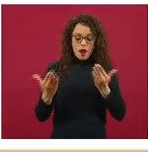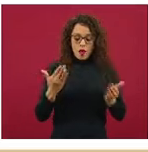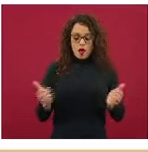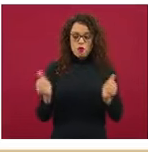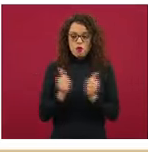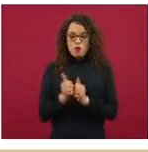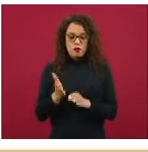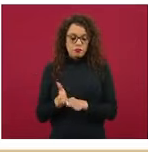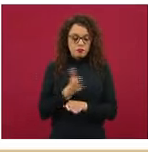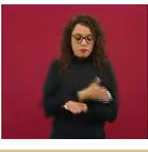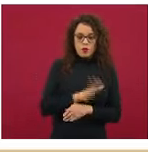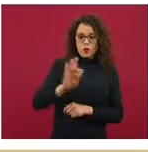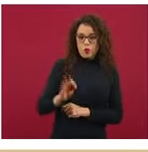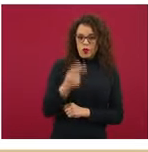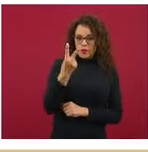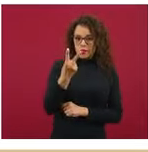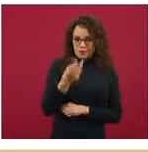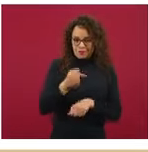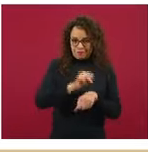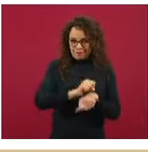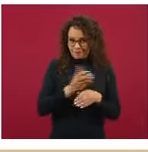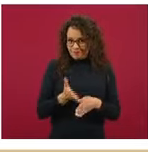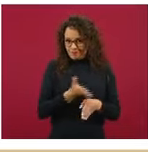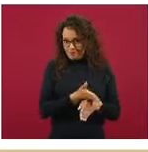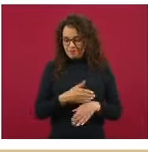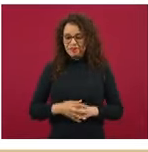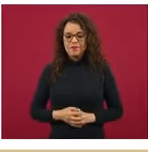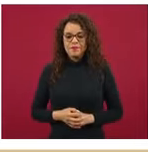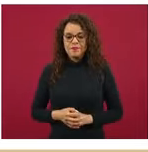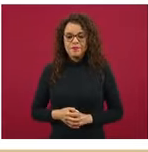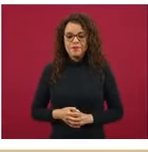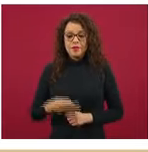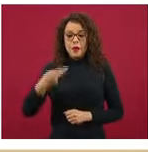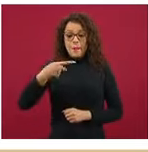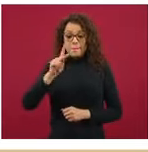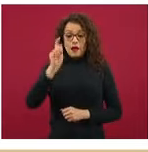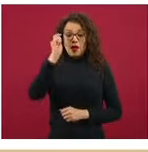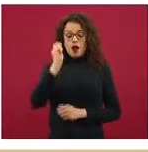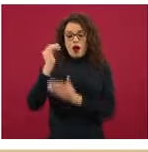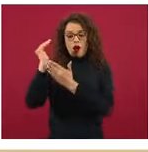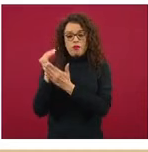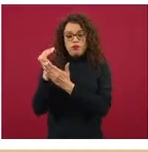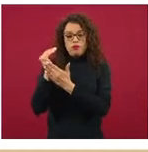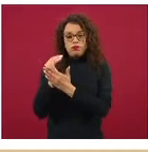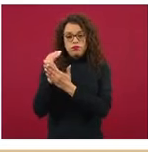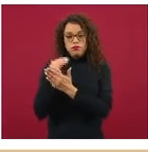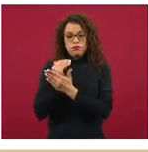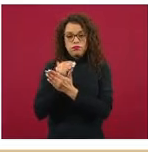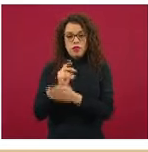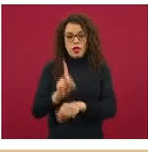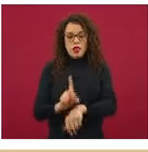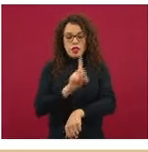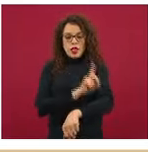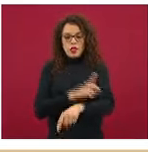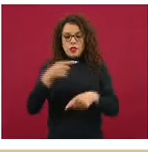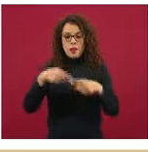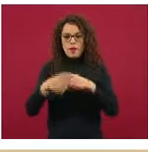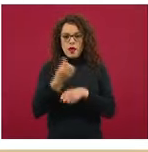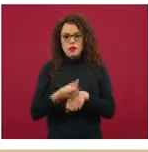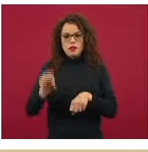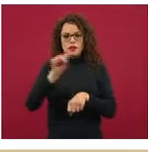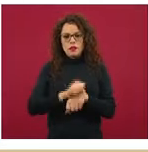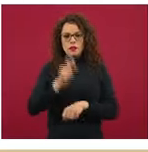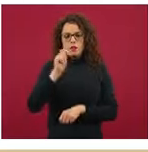la 42. Sin embargo, vemos que la disminución desde la semana en la que tuvimos la mayor